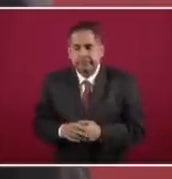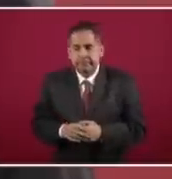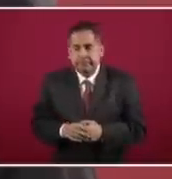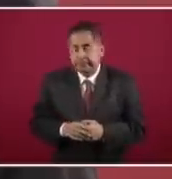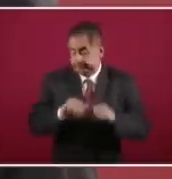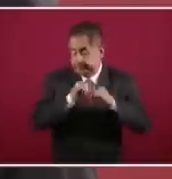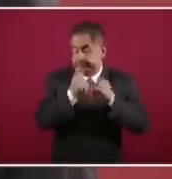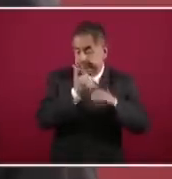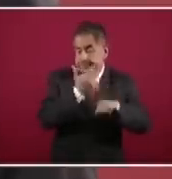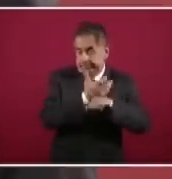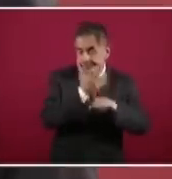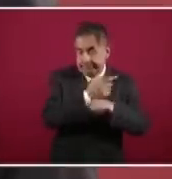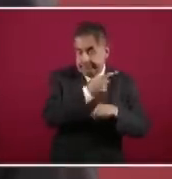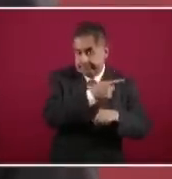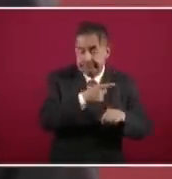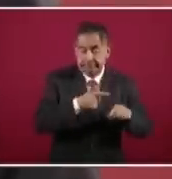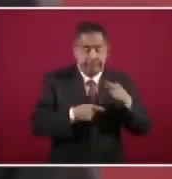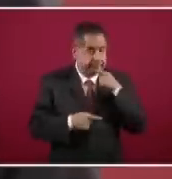planteado